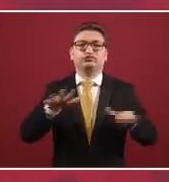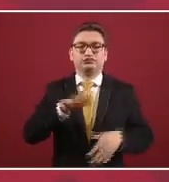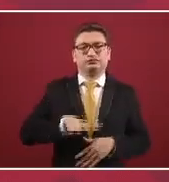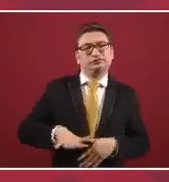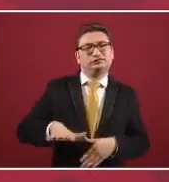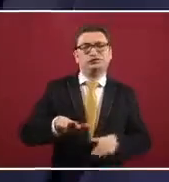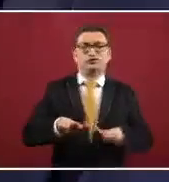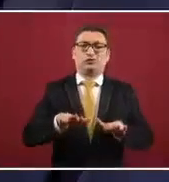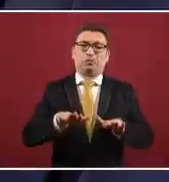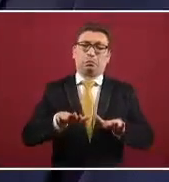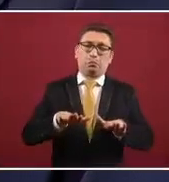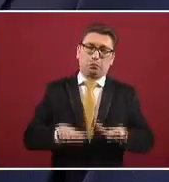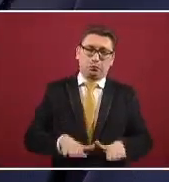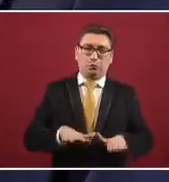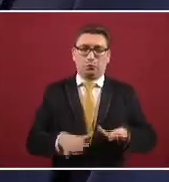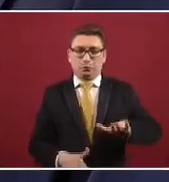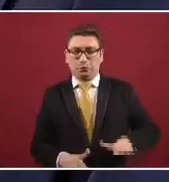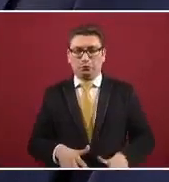y